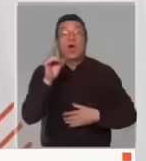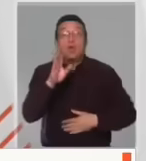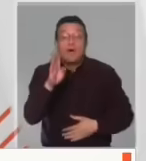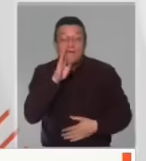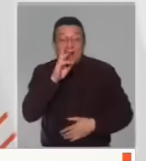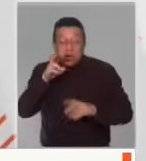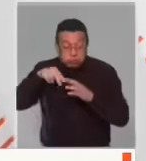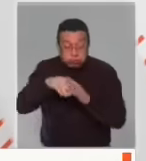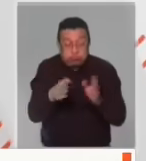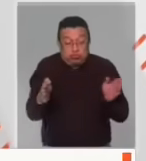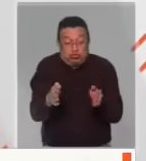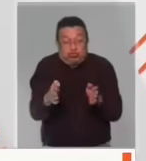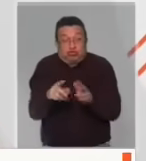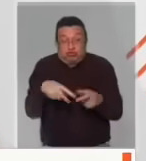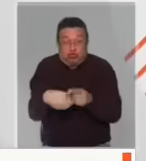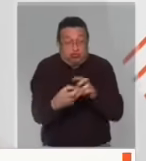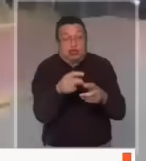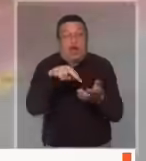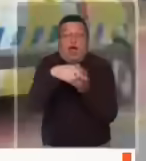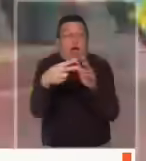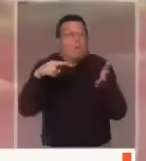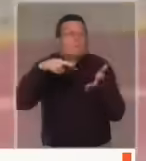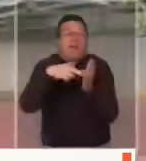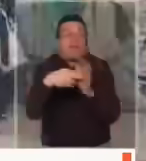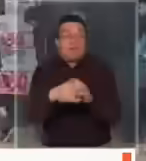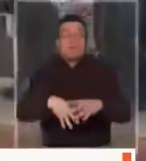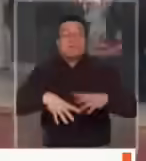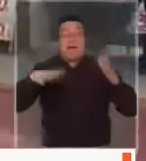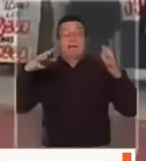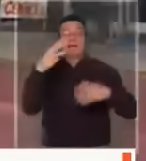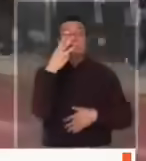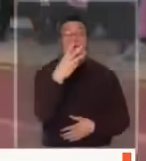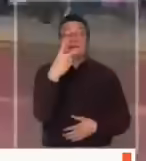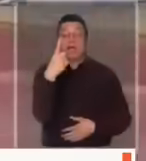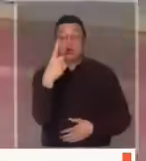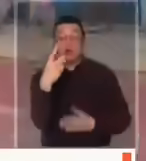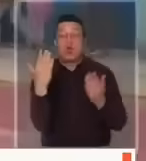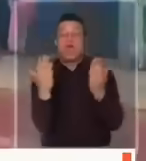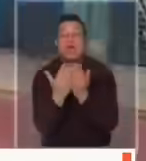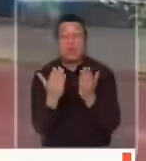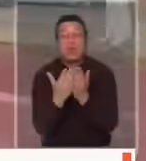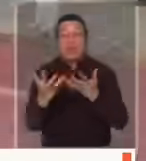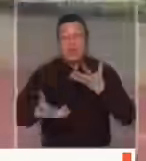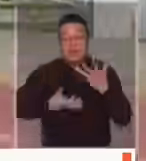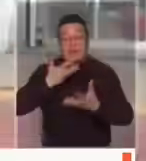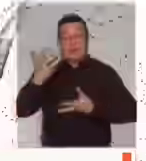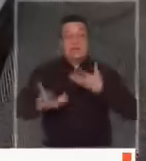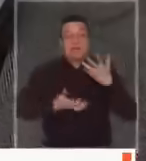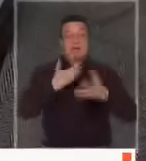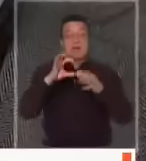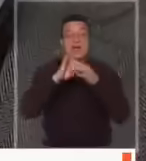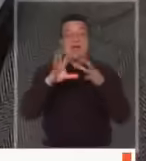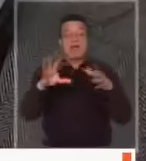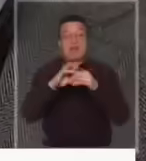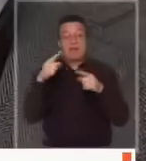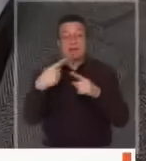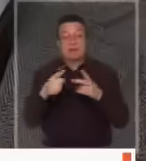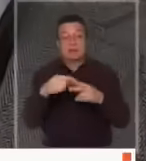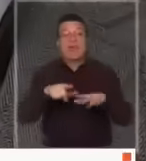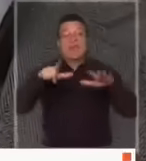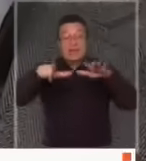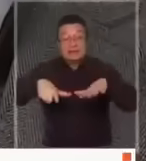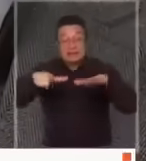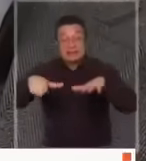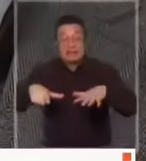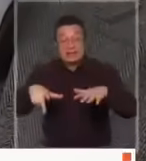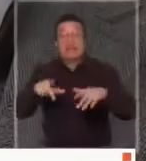a los pasillos angostos sería parte de los factores que provocaron que 31 estudiantes sufrieran quemaduras de diversa gravedad. Son 17 pacientes que están con